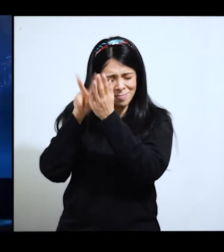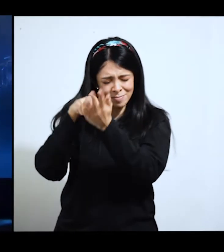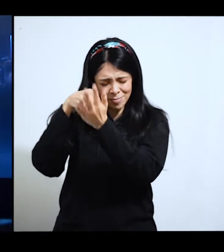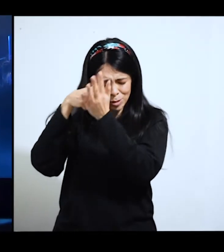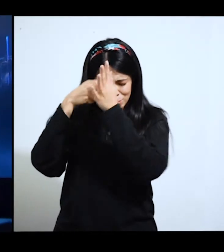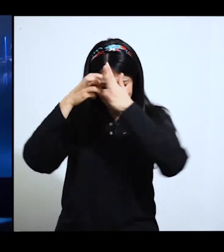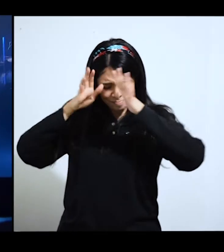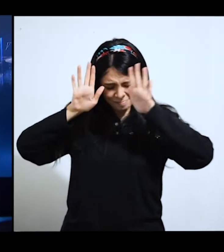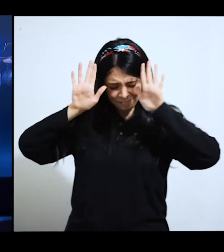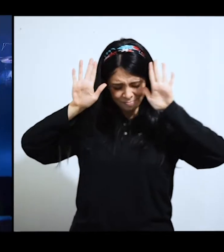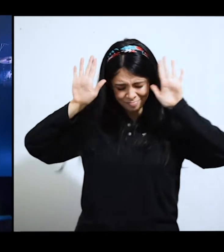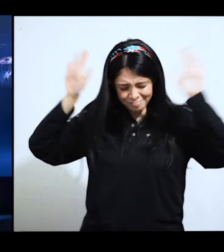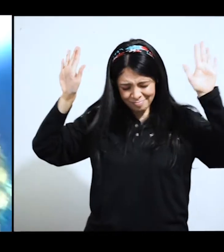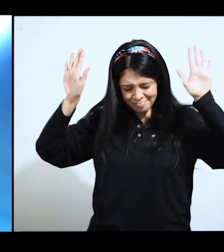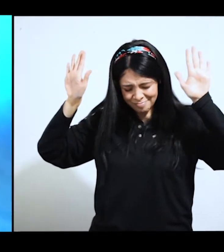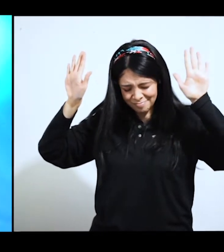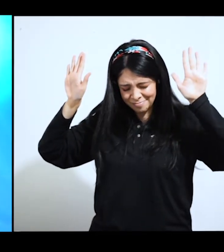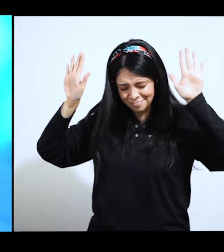permaneceré